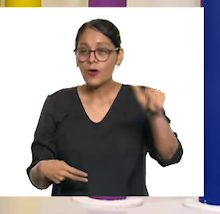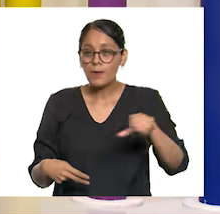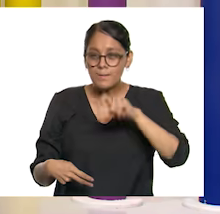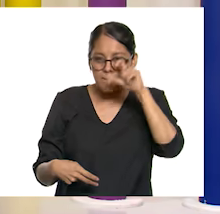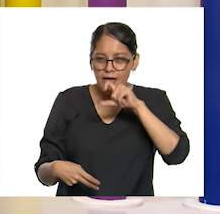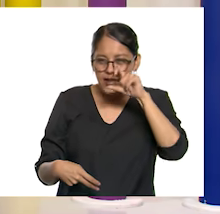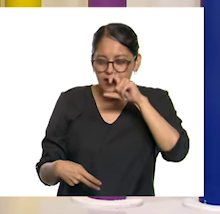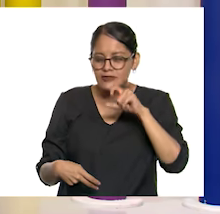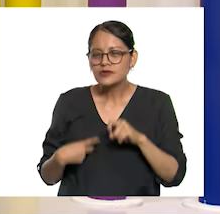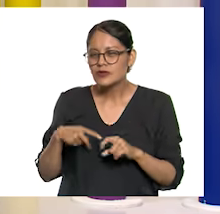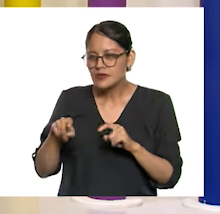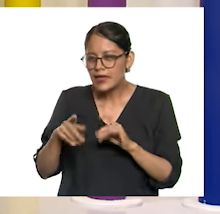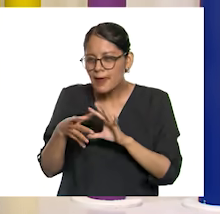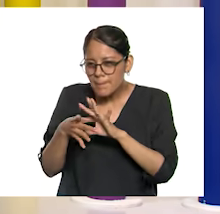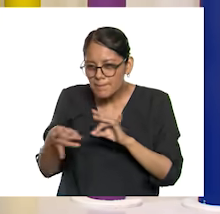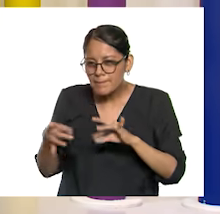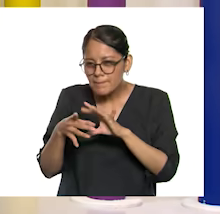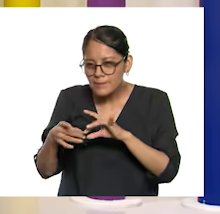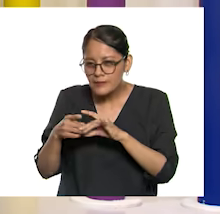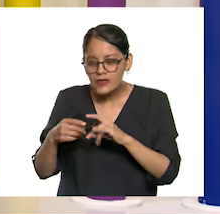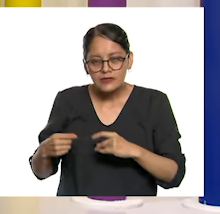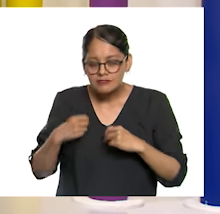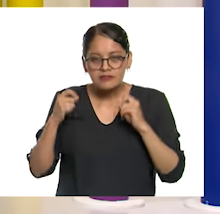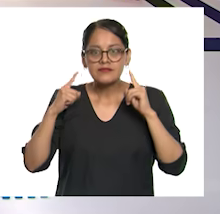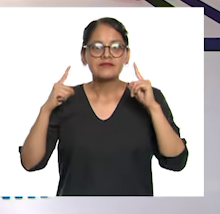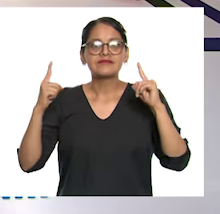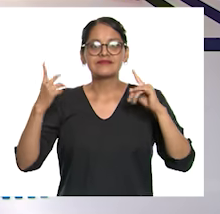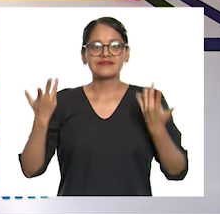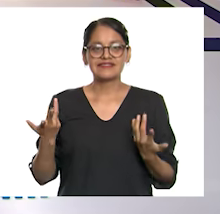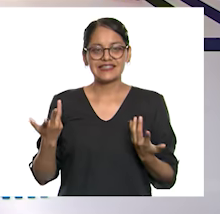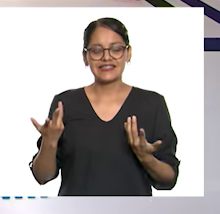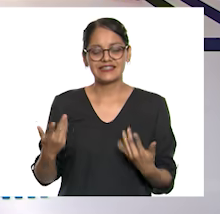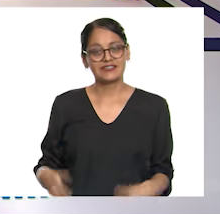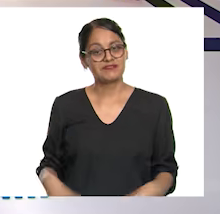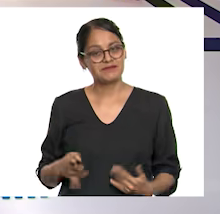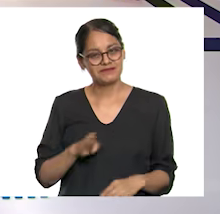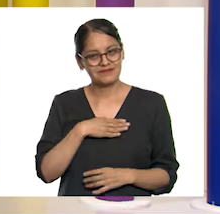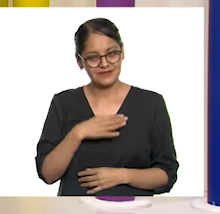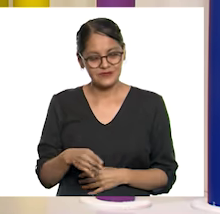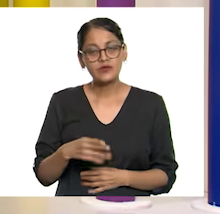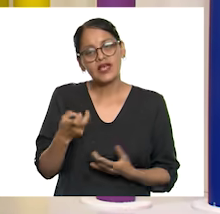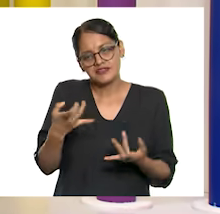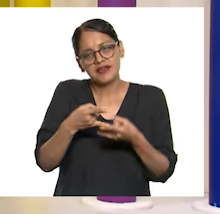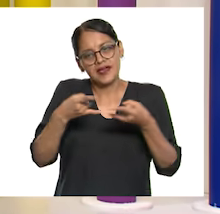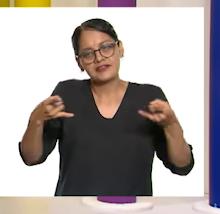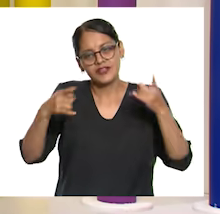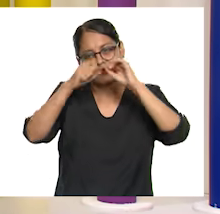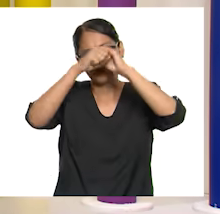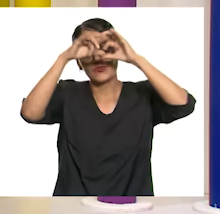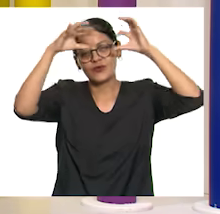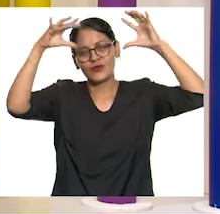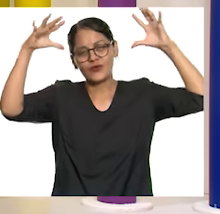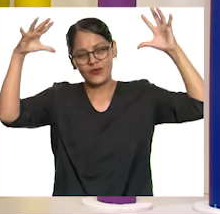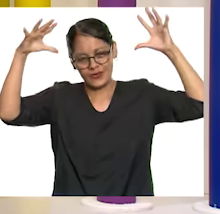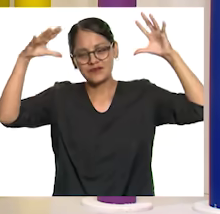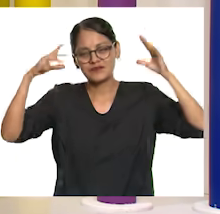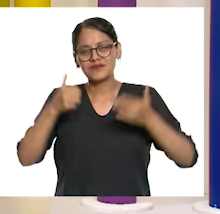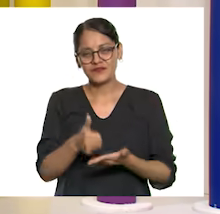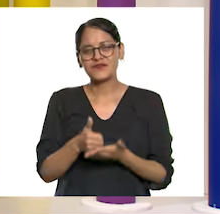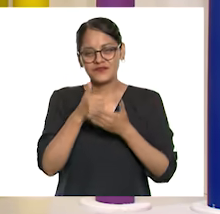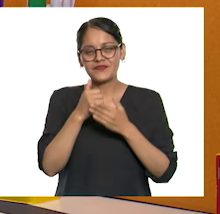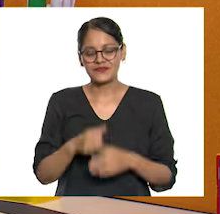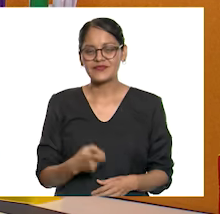me empezaba a decir unas cosas que me sacaba de mi desmayo. Y bueno, eso hacen los cuentos, ¿verdad? Exactamente. Nos ponen a imaginar.